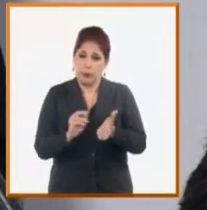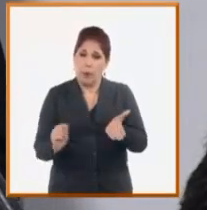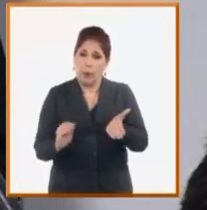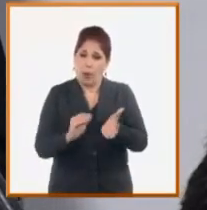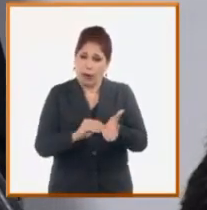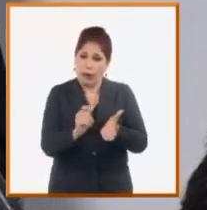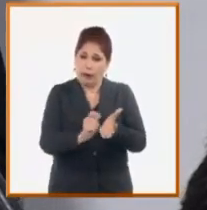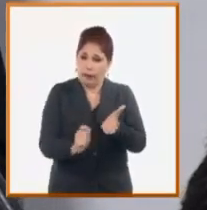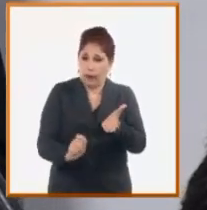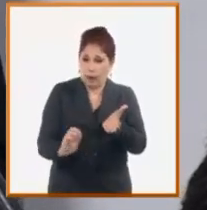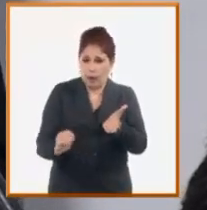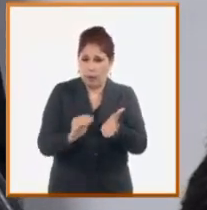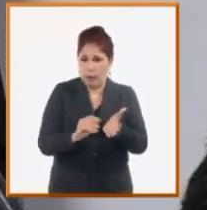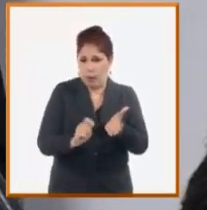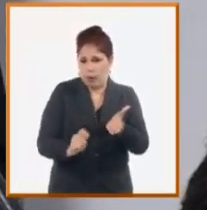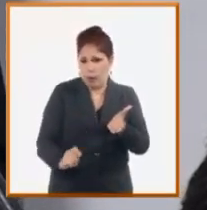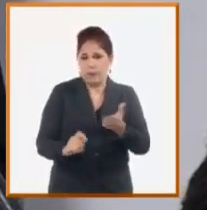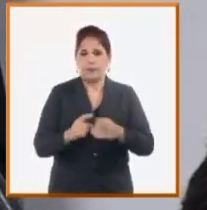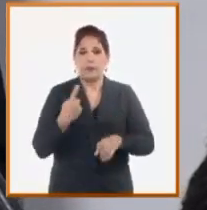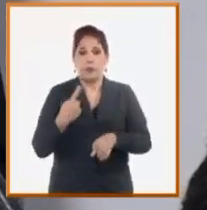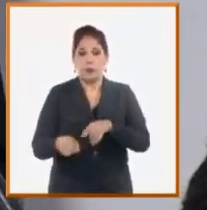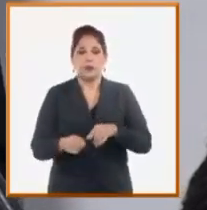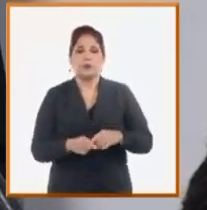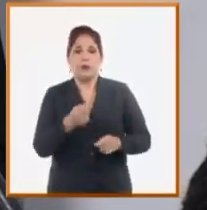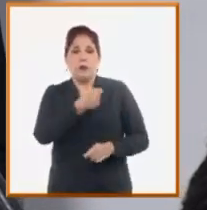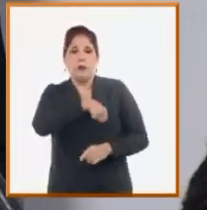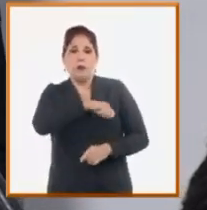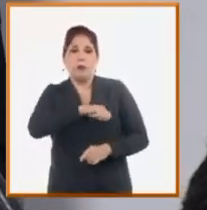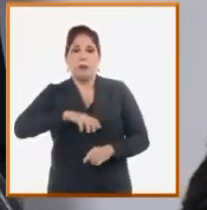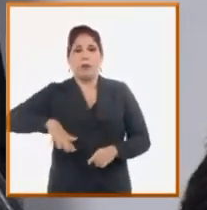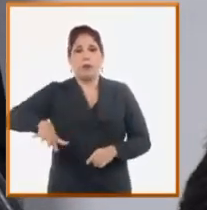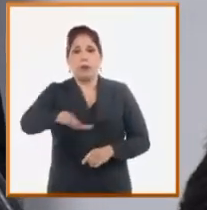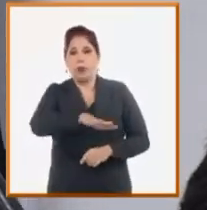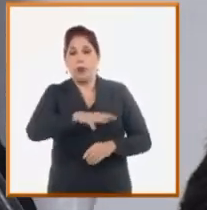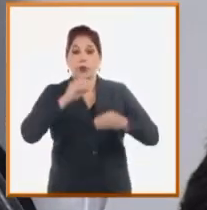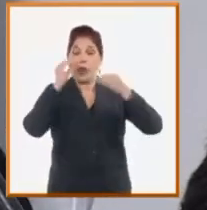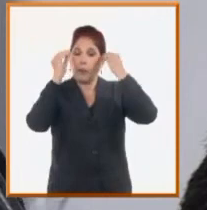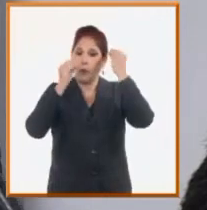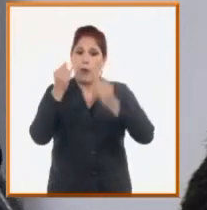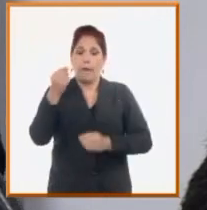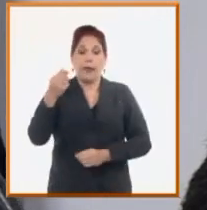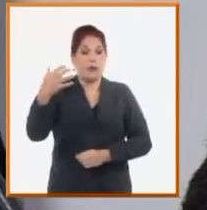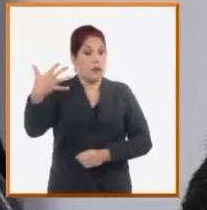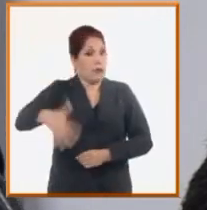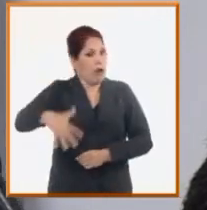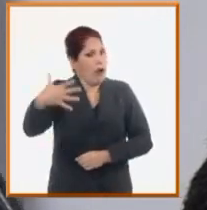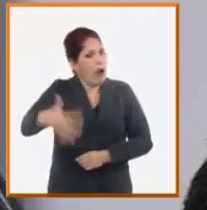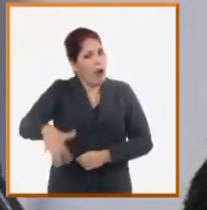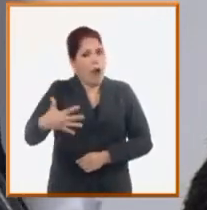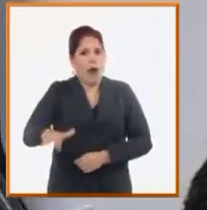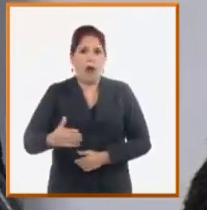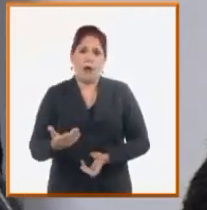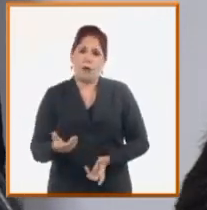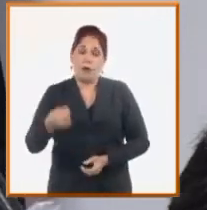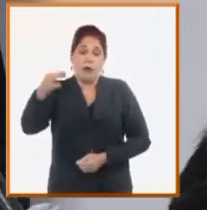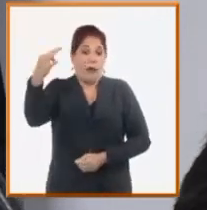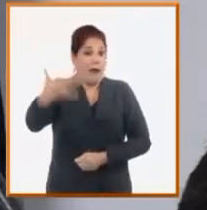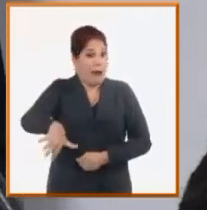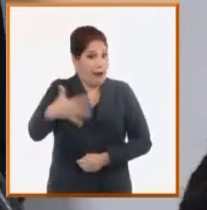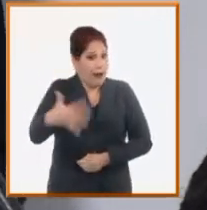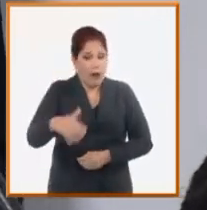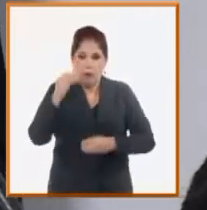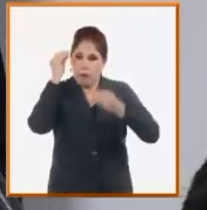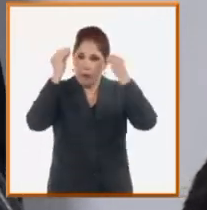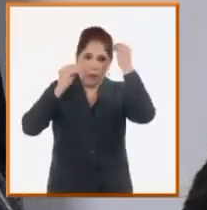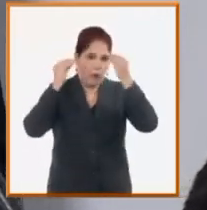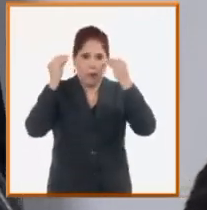Y desde el punto de vista de la población, por supuesto, el tema de los precios. digamos que es la mayor preocupación